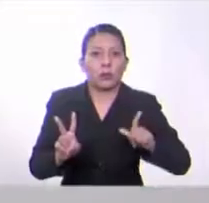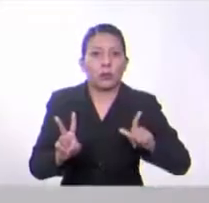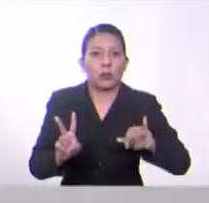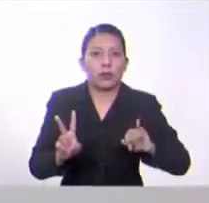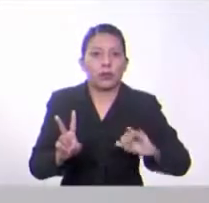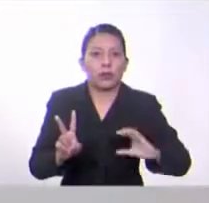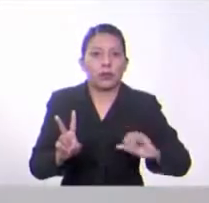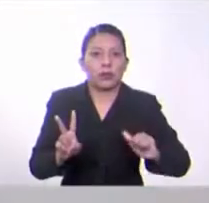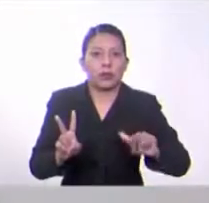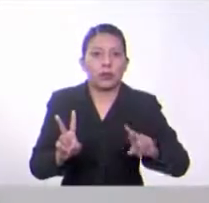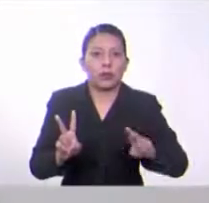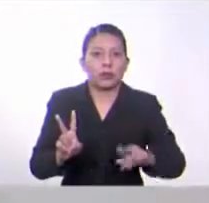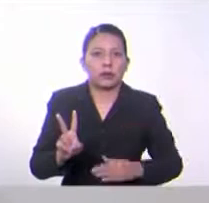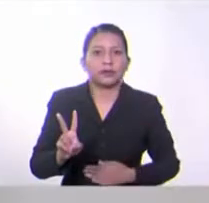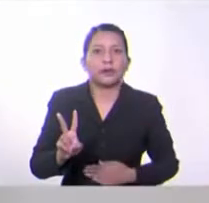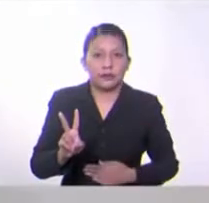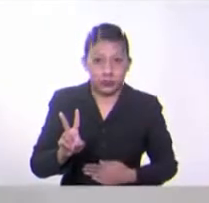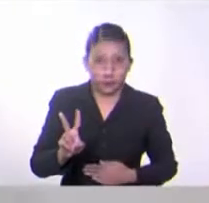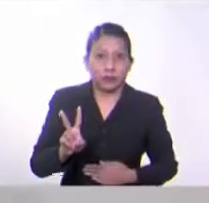la altura